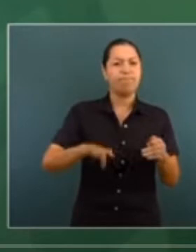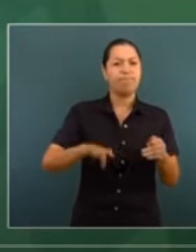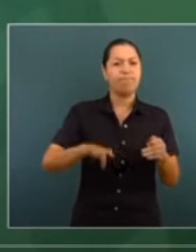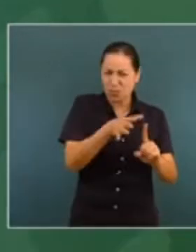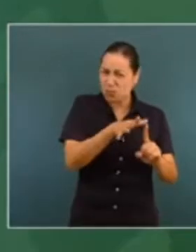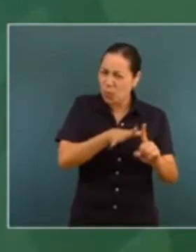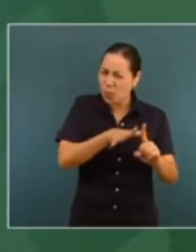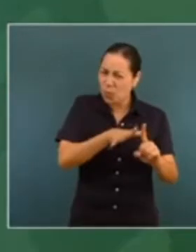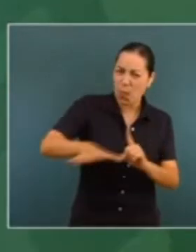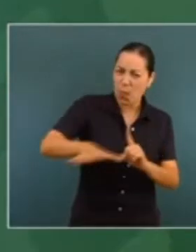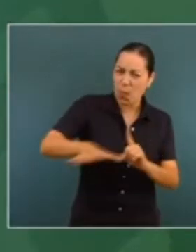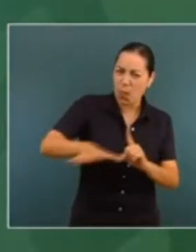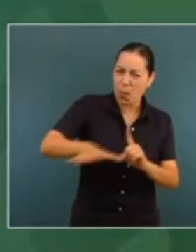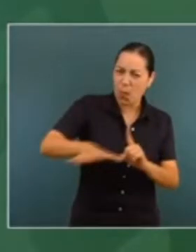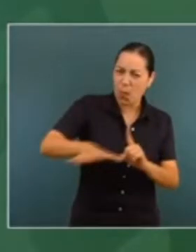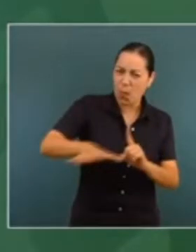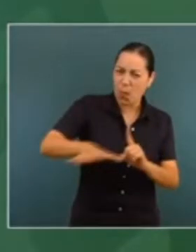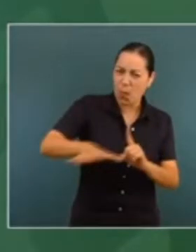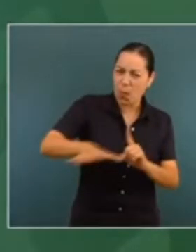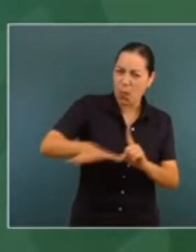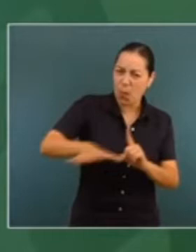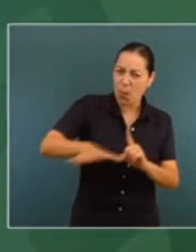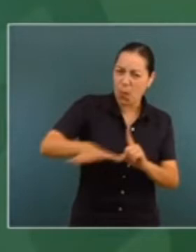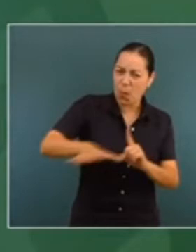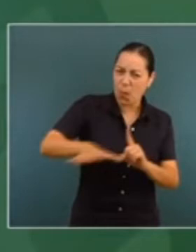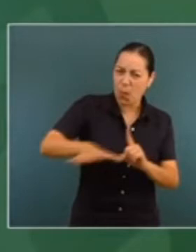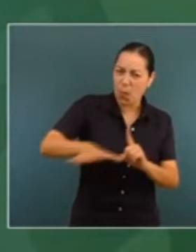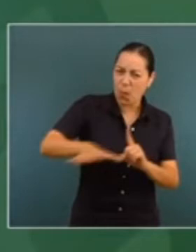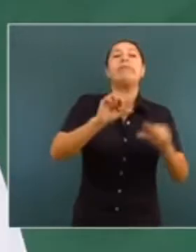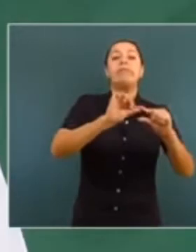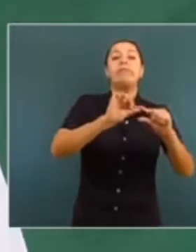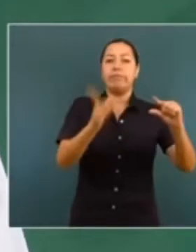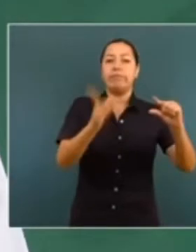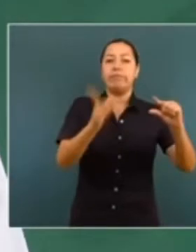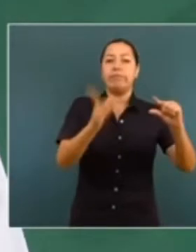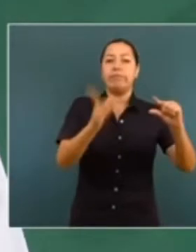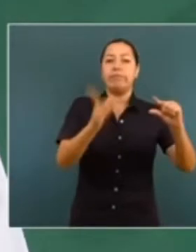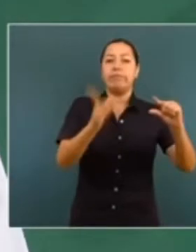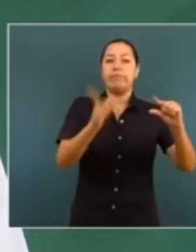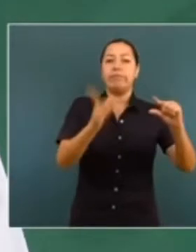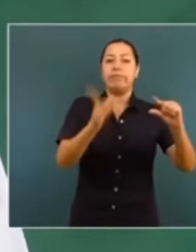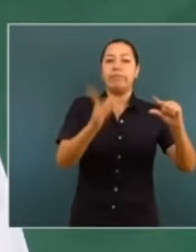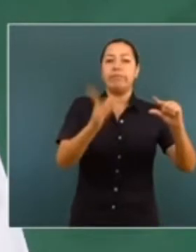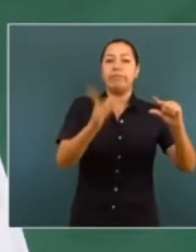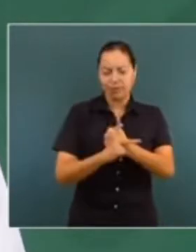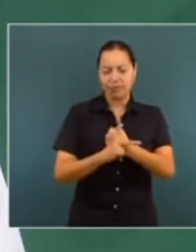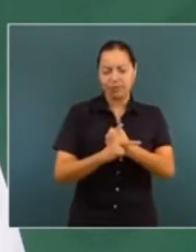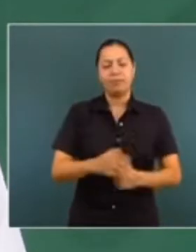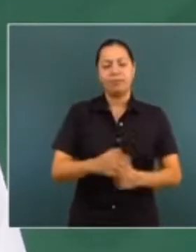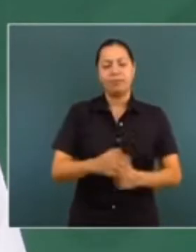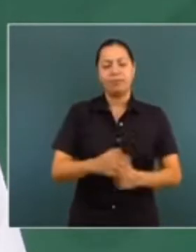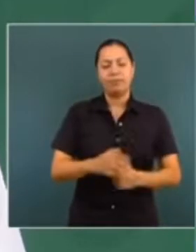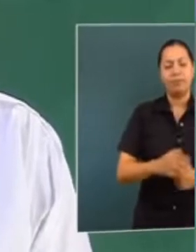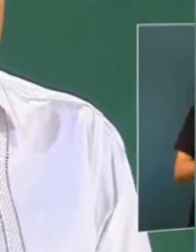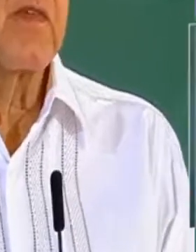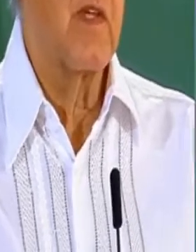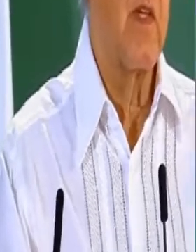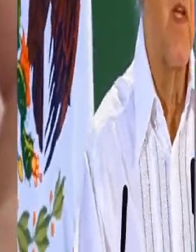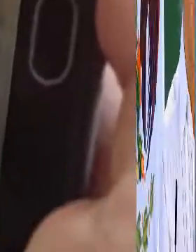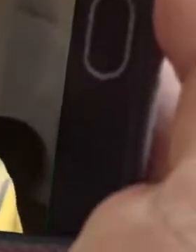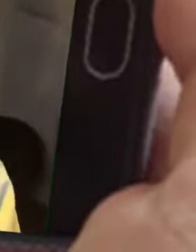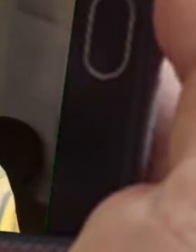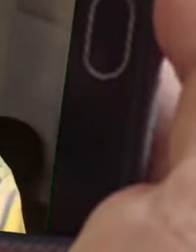agradeciendo al personal de salud que no se rinde, dijo AMLO, salvando vidas en esta contingencia, y al recibir